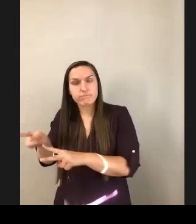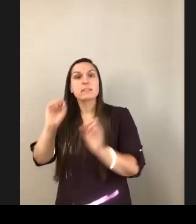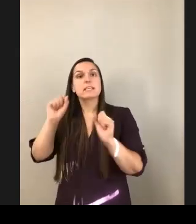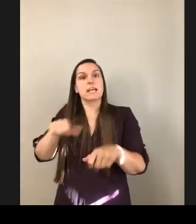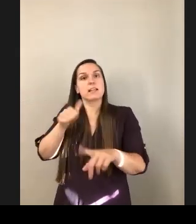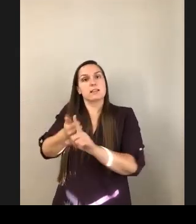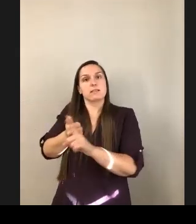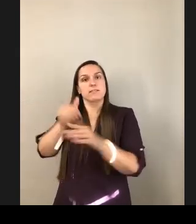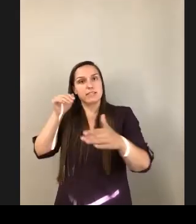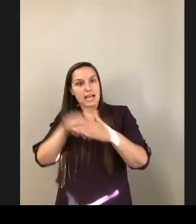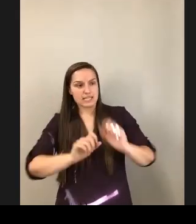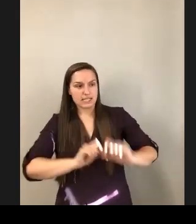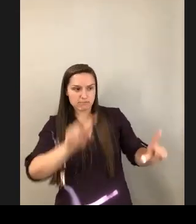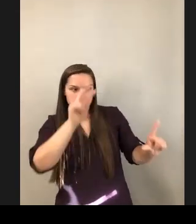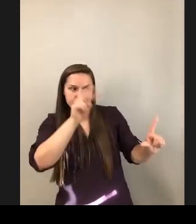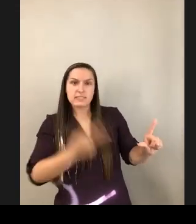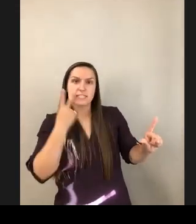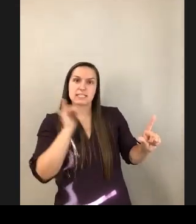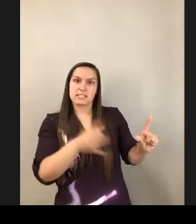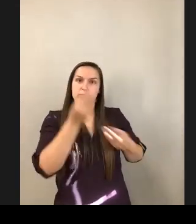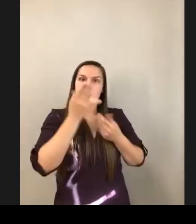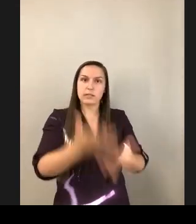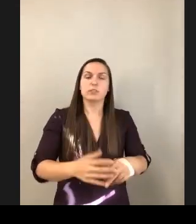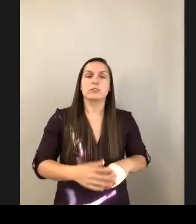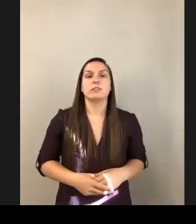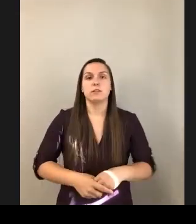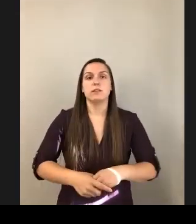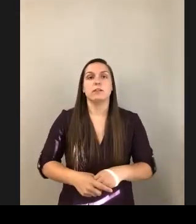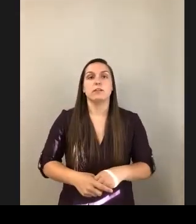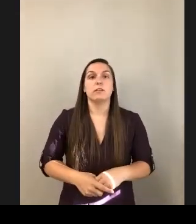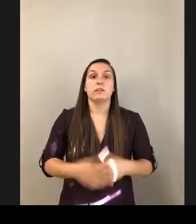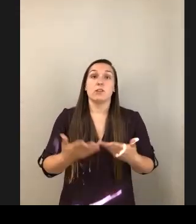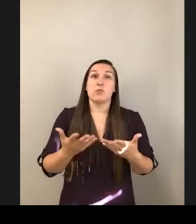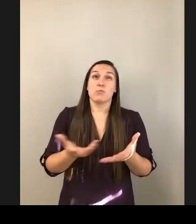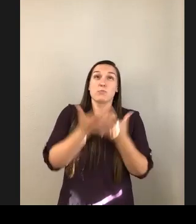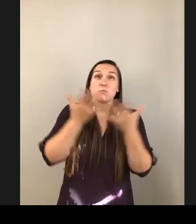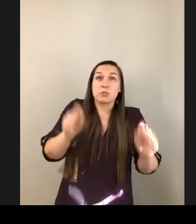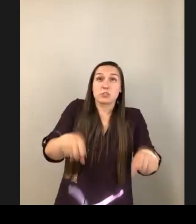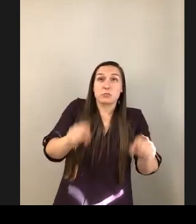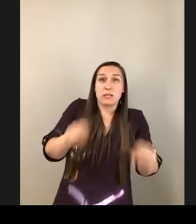que tengan la capacidad para hacerlo. Yo diría